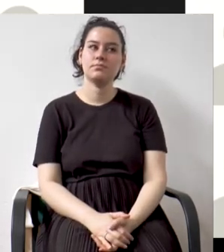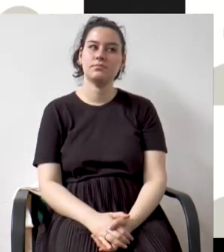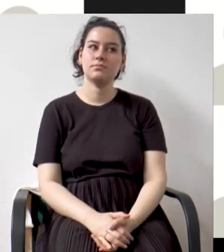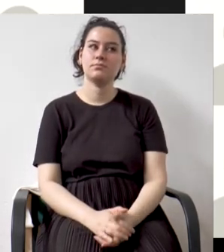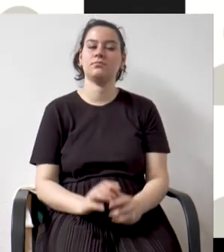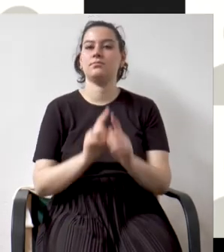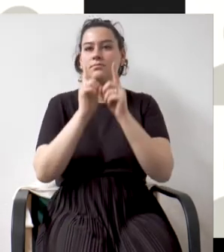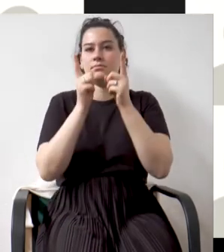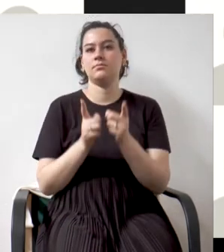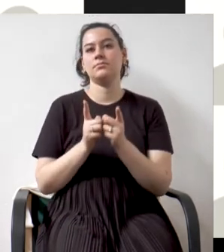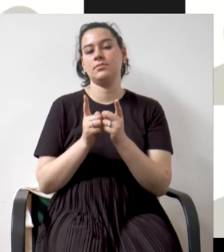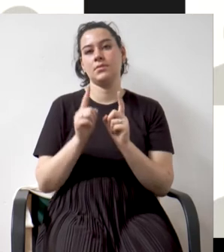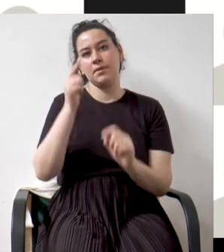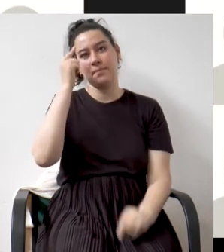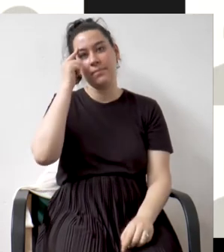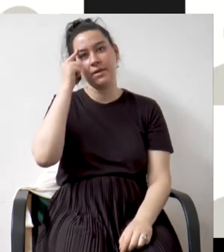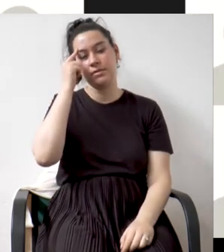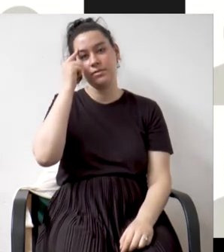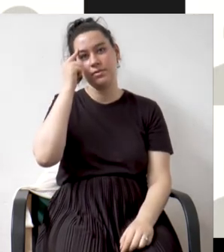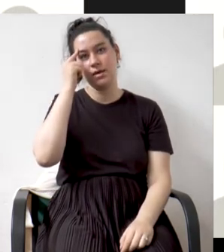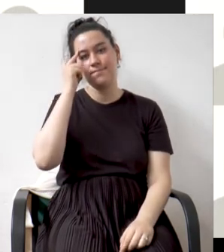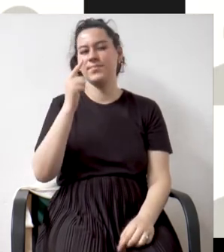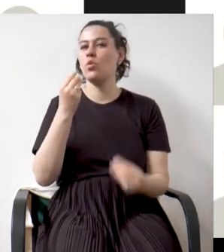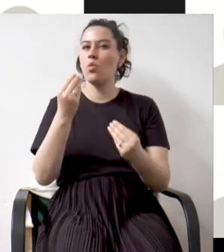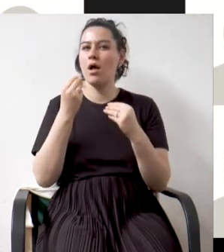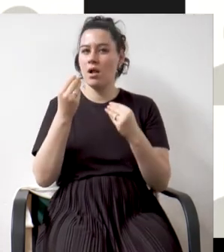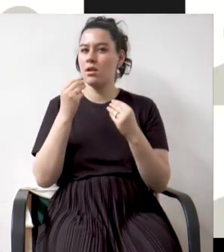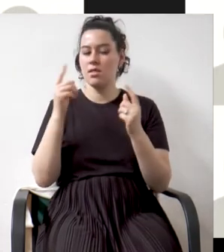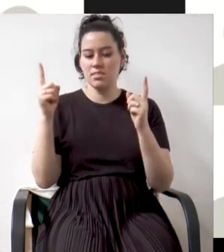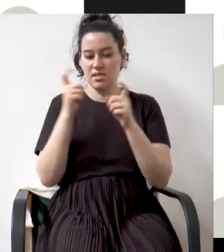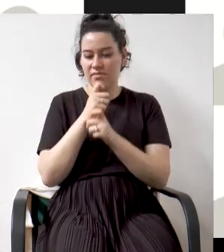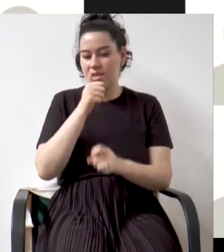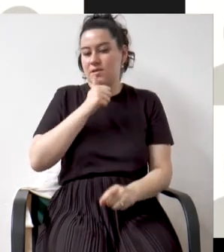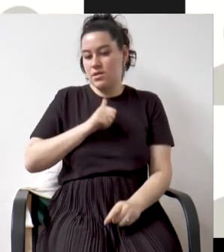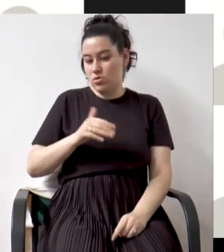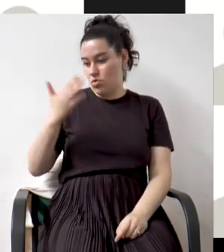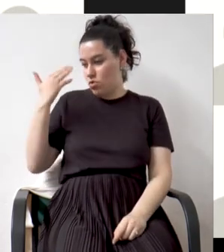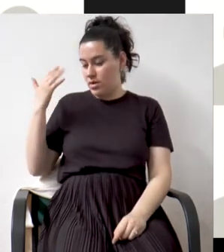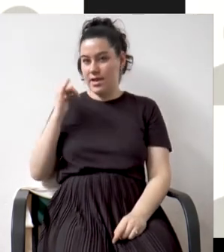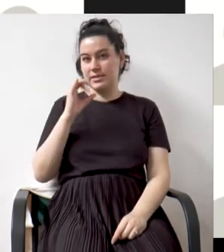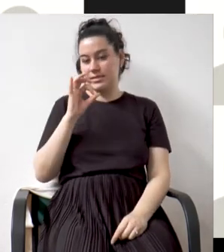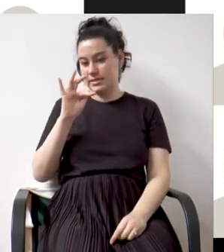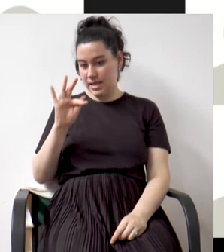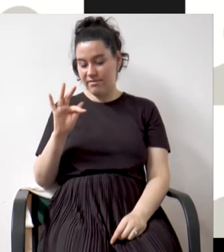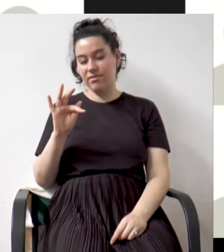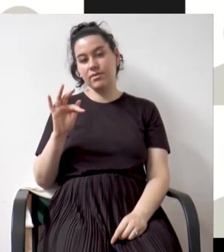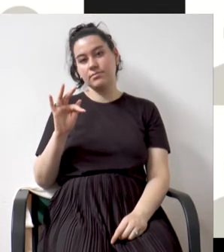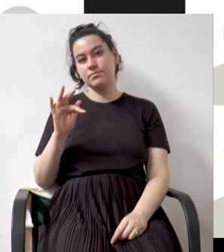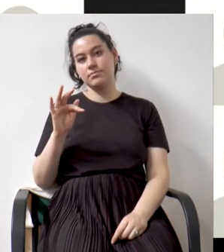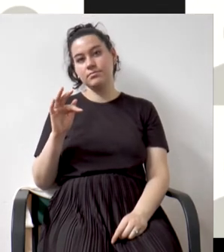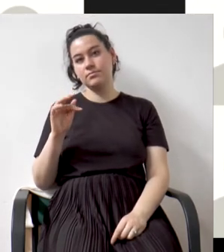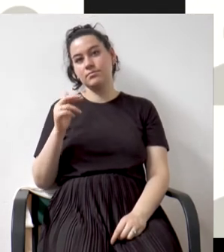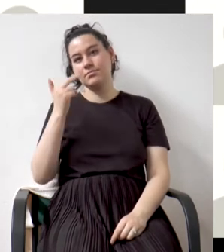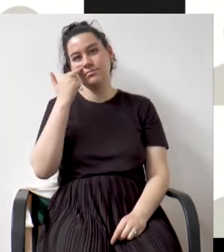También en un momento trataba de pensar las dificultades que en esta historia el ISEF puede haber tenido de...